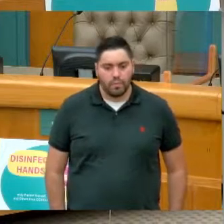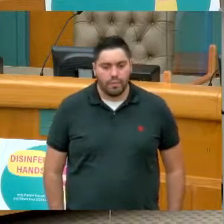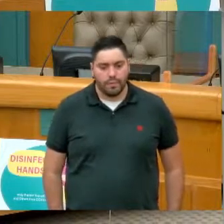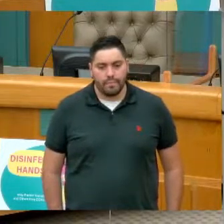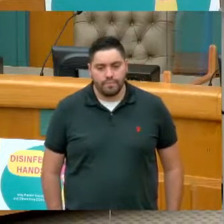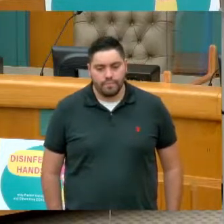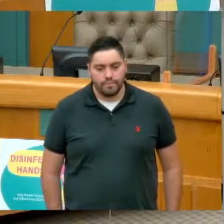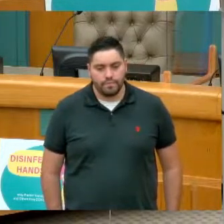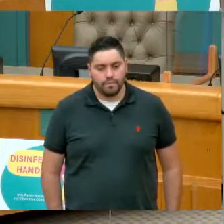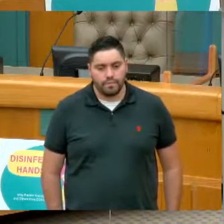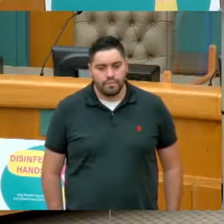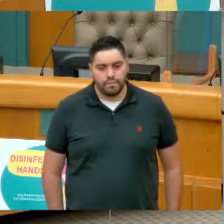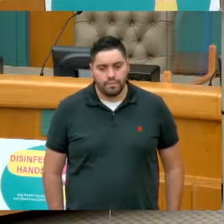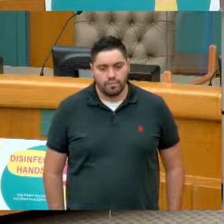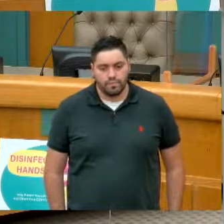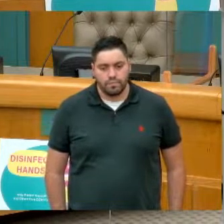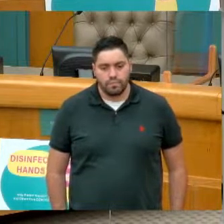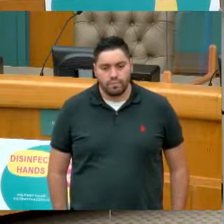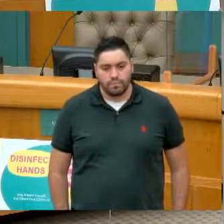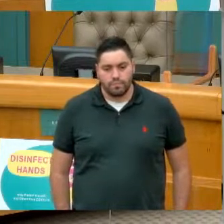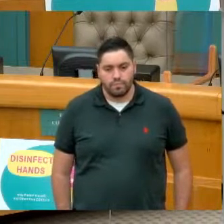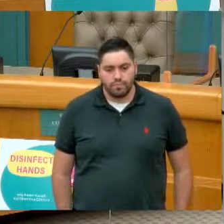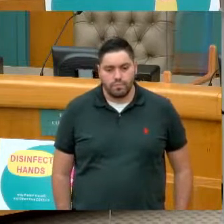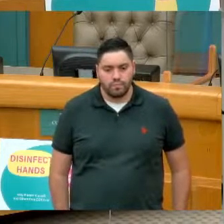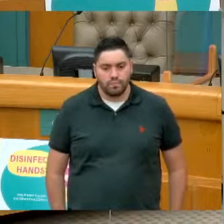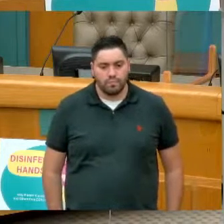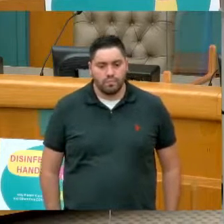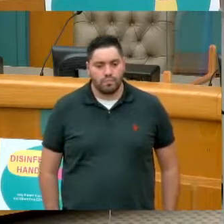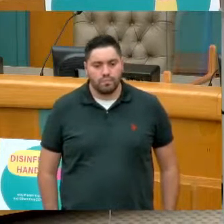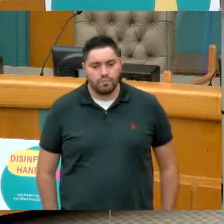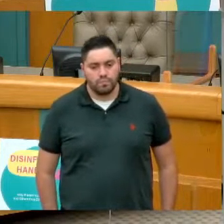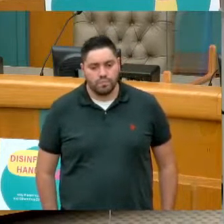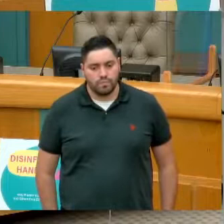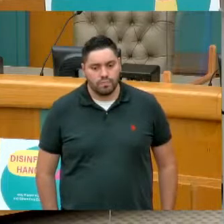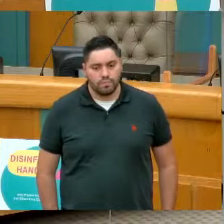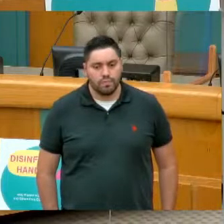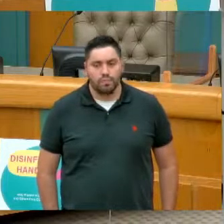virus, usted podrá votar desde su auto, pero antes tiene que llamar al